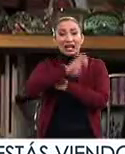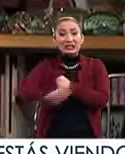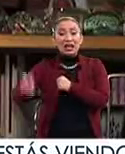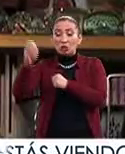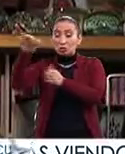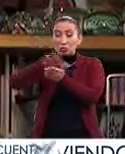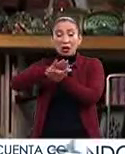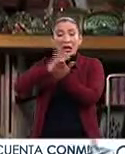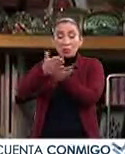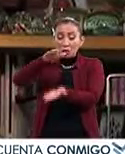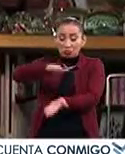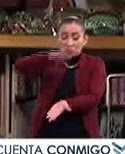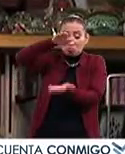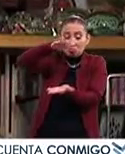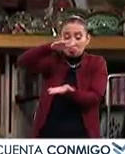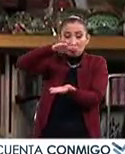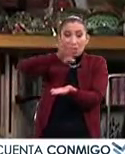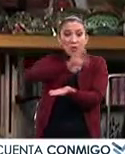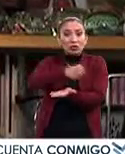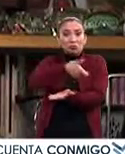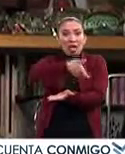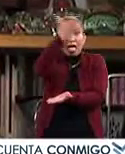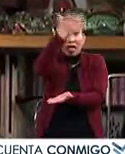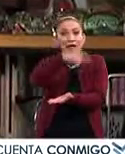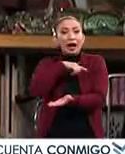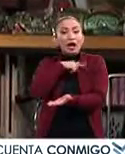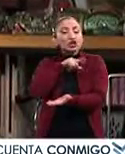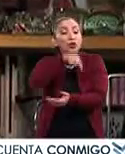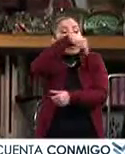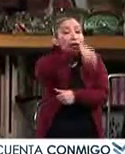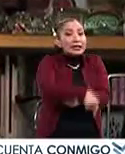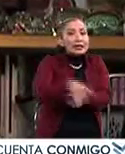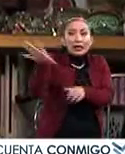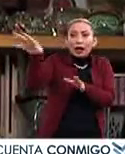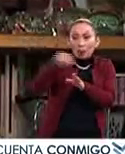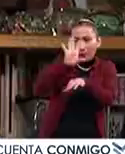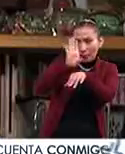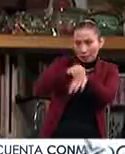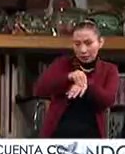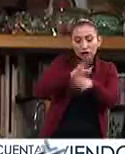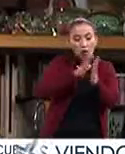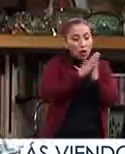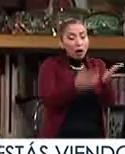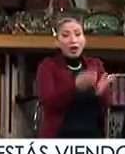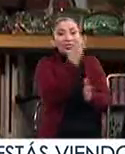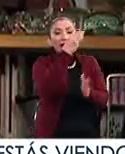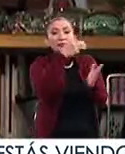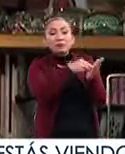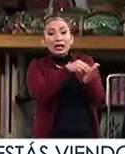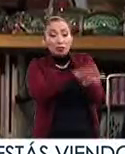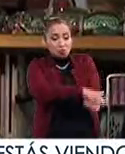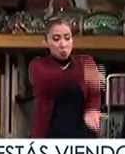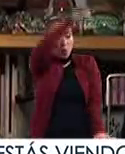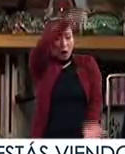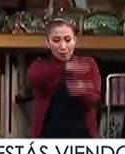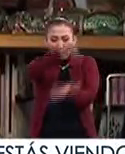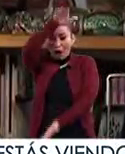300 ejemplares, libros para venderlos a 400 pesos, sino que coeditemos en México en ediciones de 3,000 o de